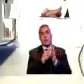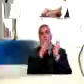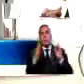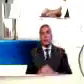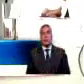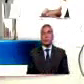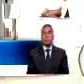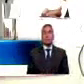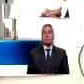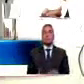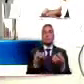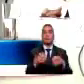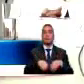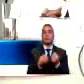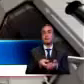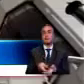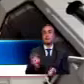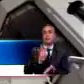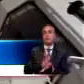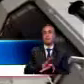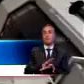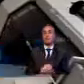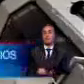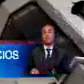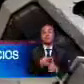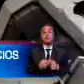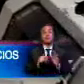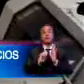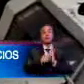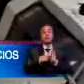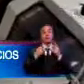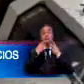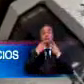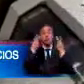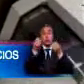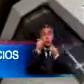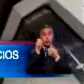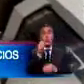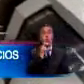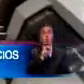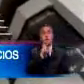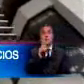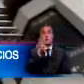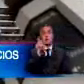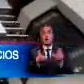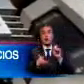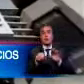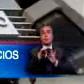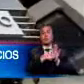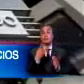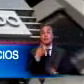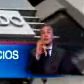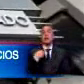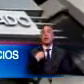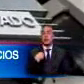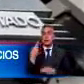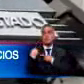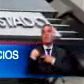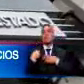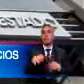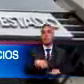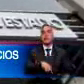terminar con la Asamblea Nacional? En total, la Contraloría analizó la información de 32 legisladores. De ellos, 16 registran